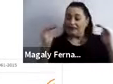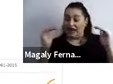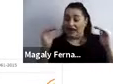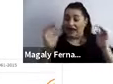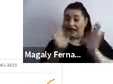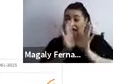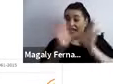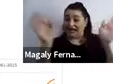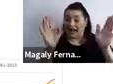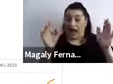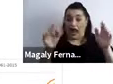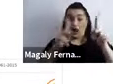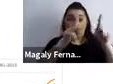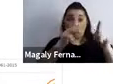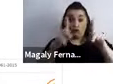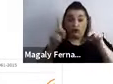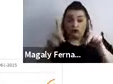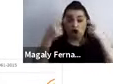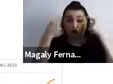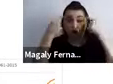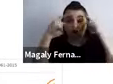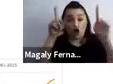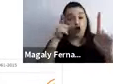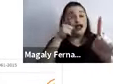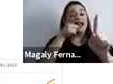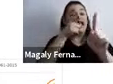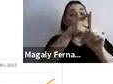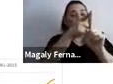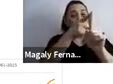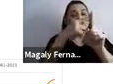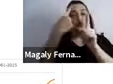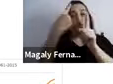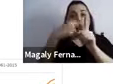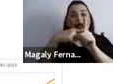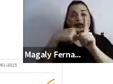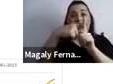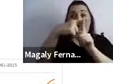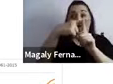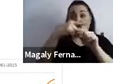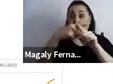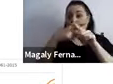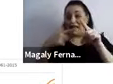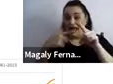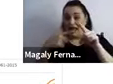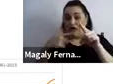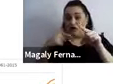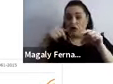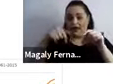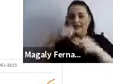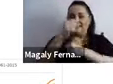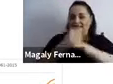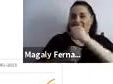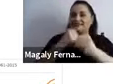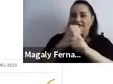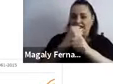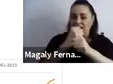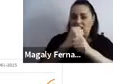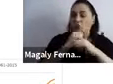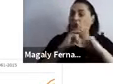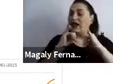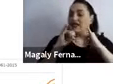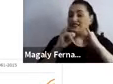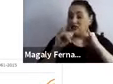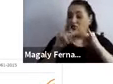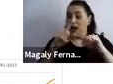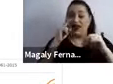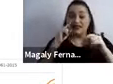población, llegaríamos a 1,5 grados por encima del nivel preindustrial durante este siglo. Ese umbral, que está reflejado por esta